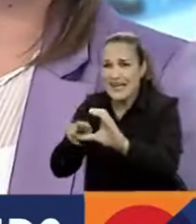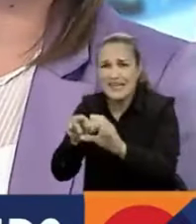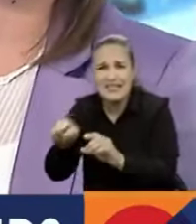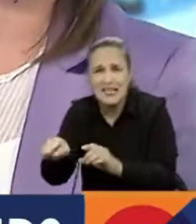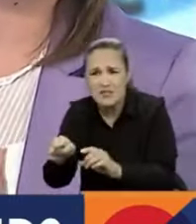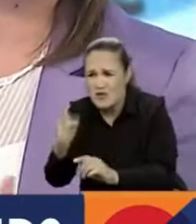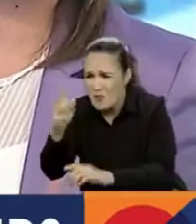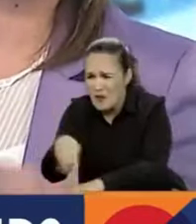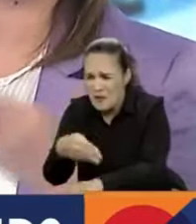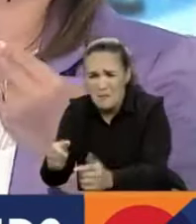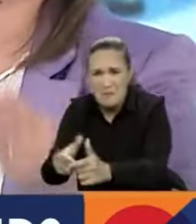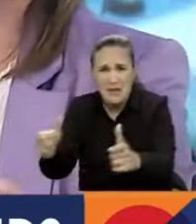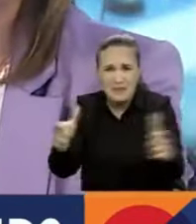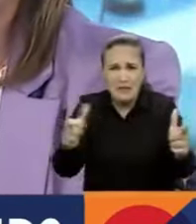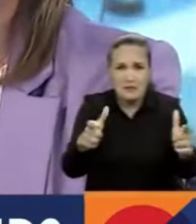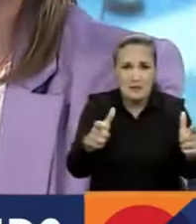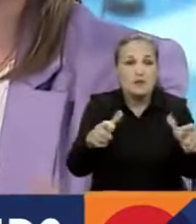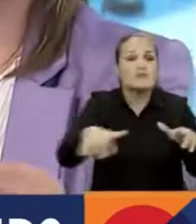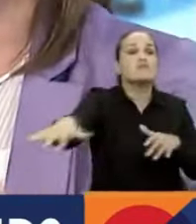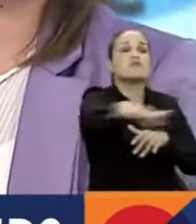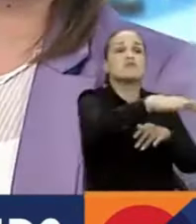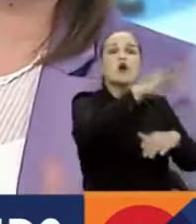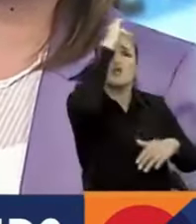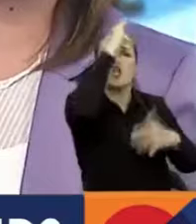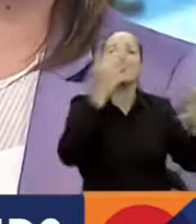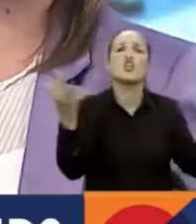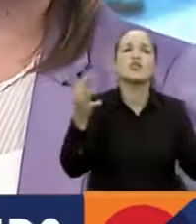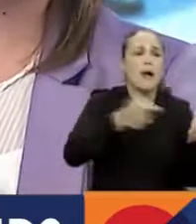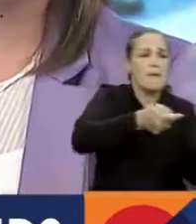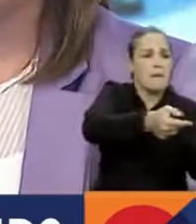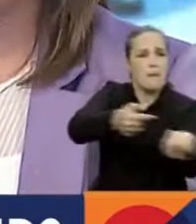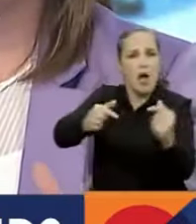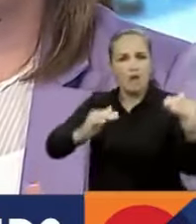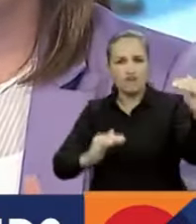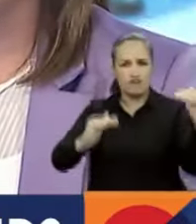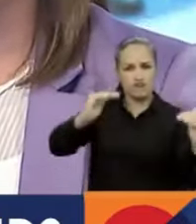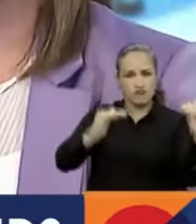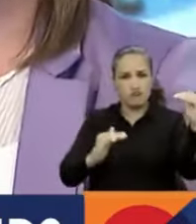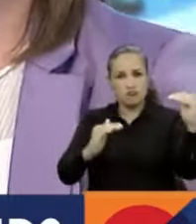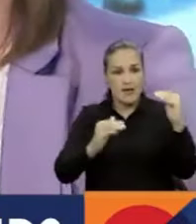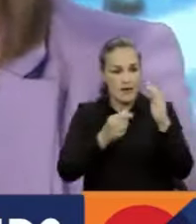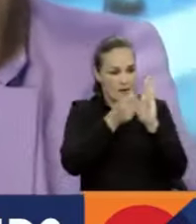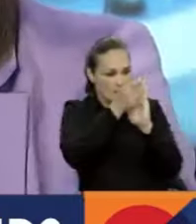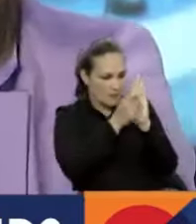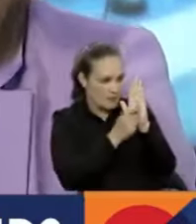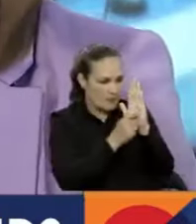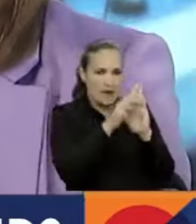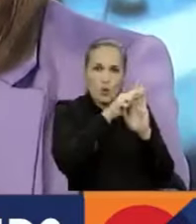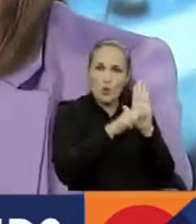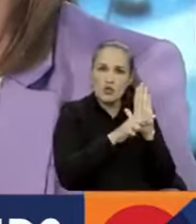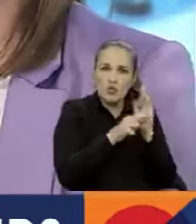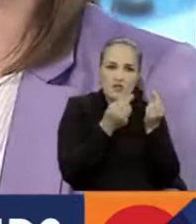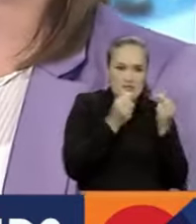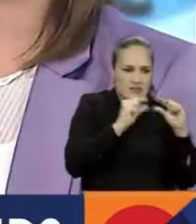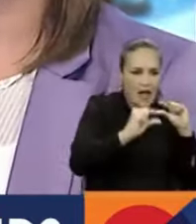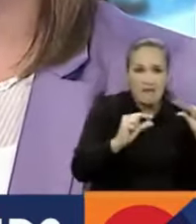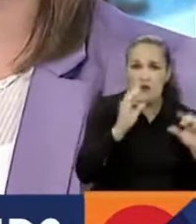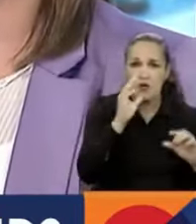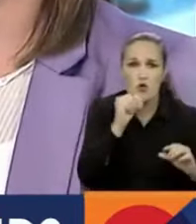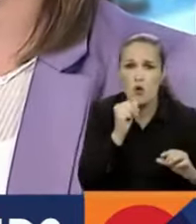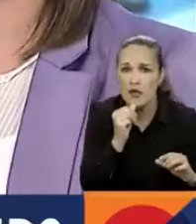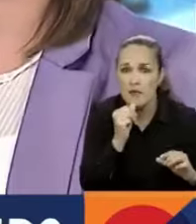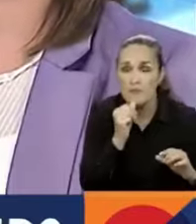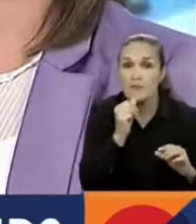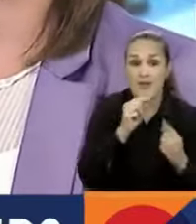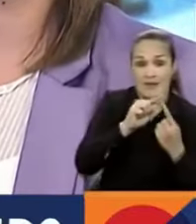rutas que es poco clara por dónde se va la plata porque no hay una regulación tarifaria ni nada de eso. Y la otra tiene que ver con